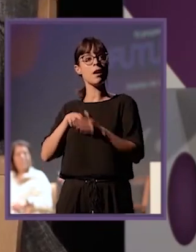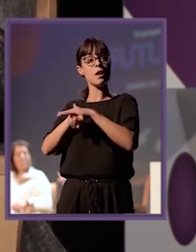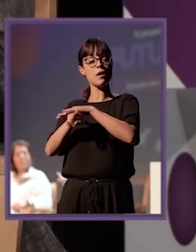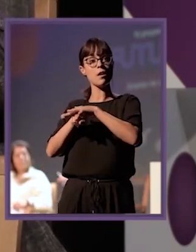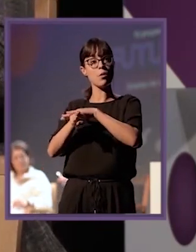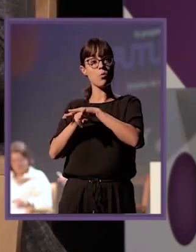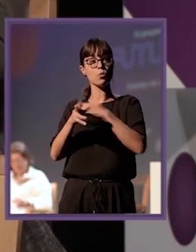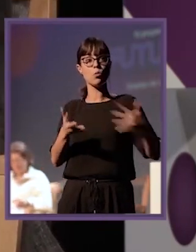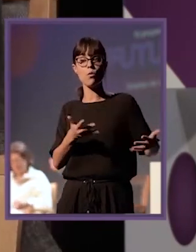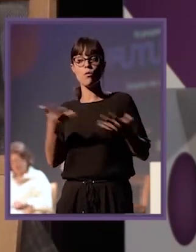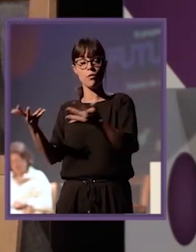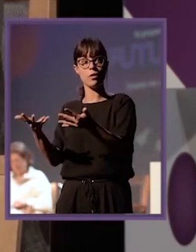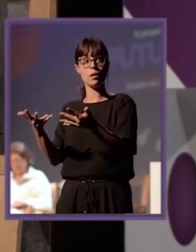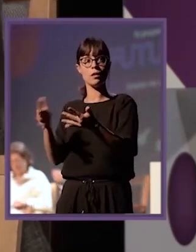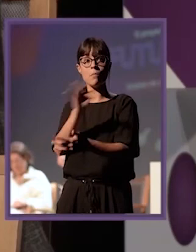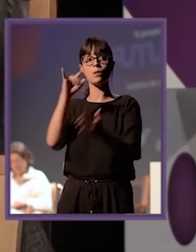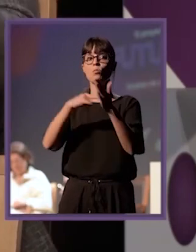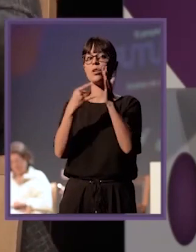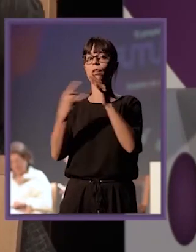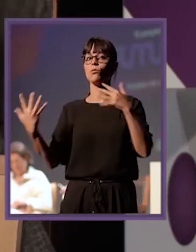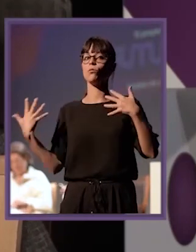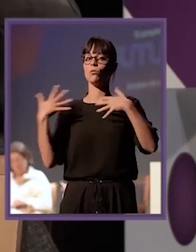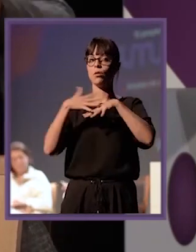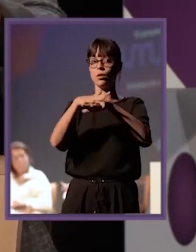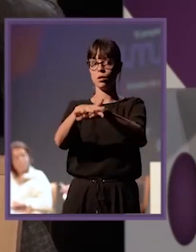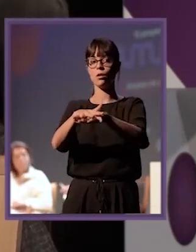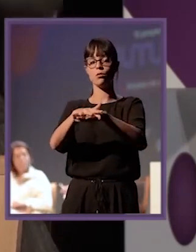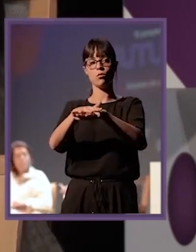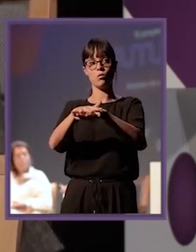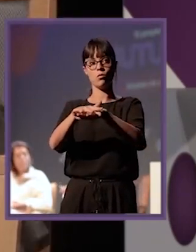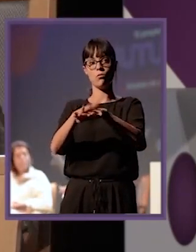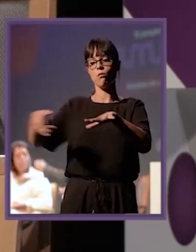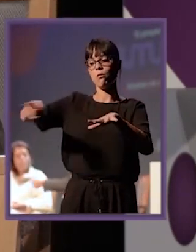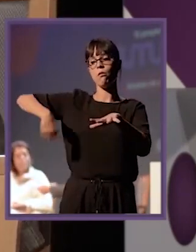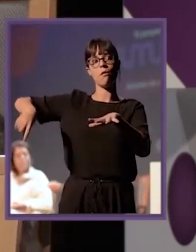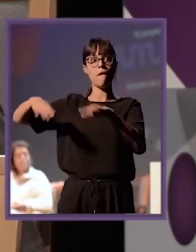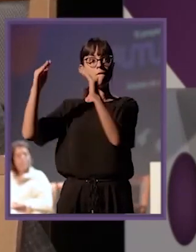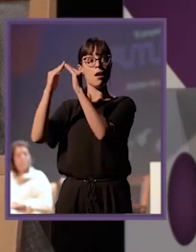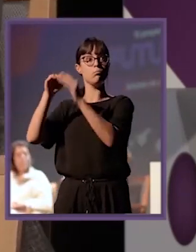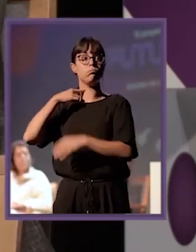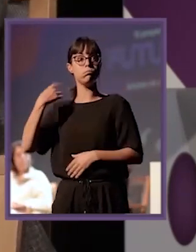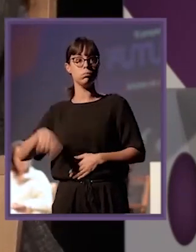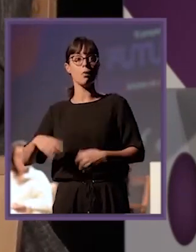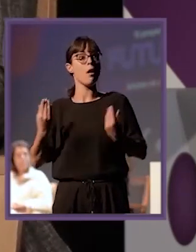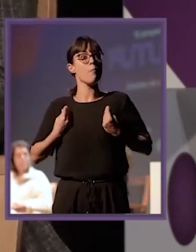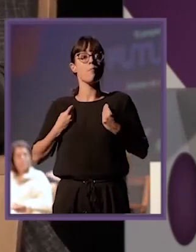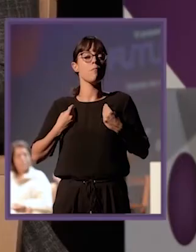darles un proyecto de integración para que estas personas que se han quedado en la calle puedan reincorporarse a la vida,